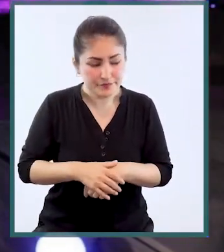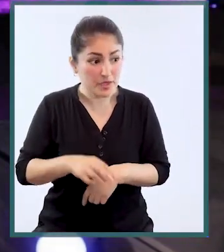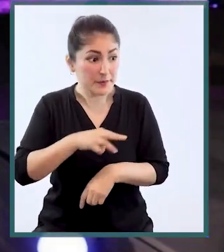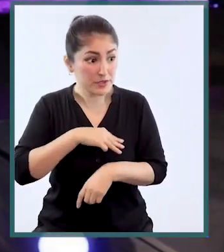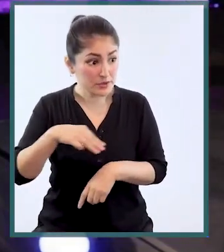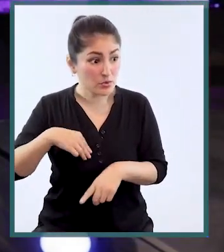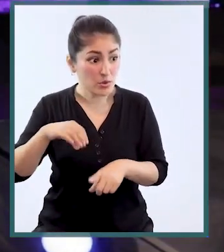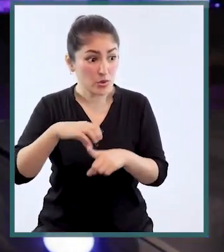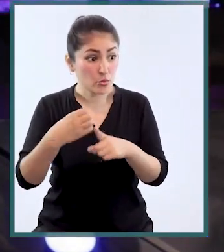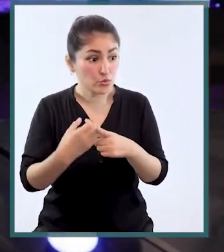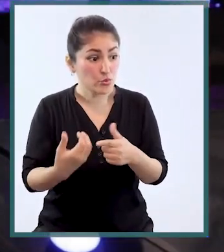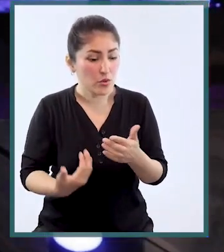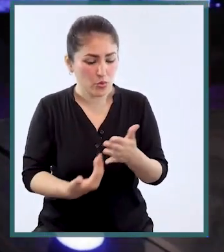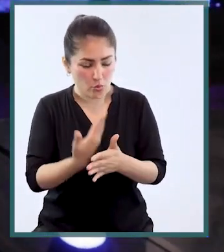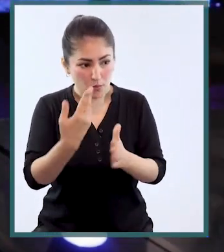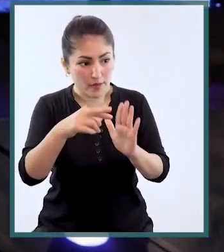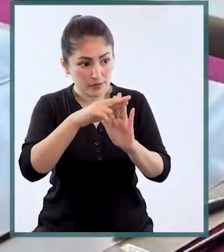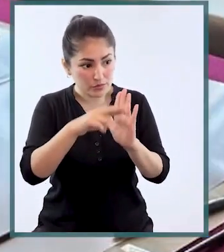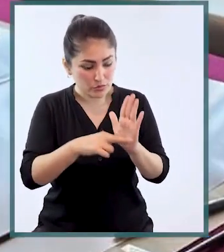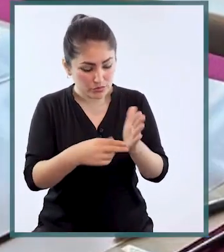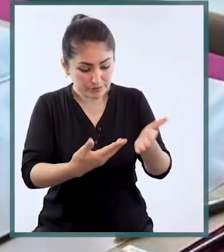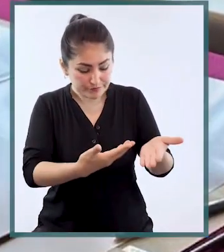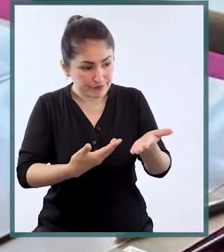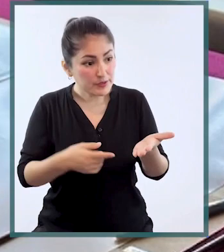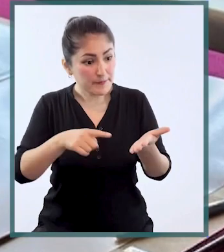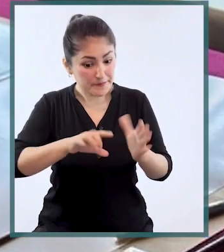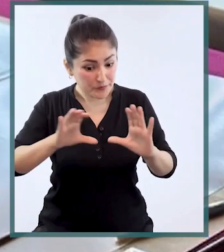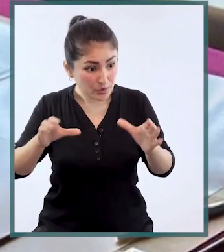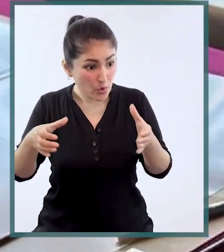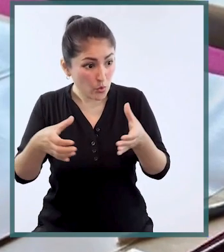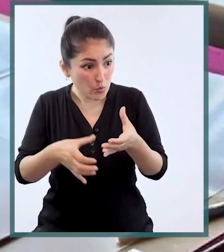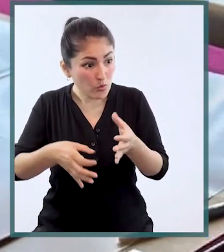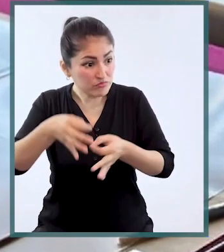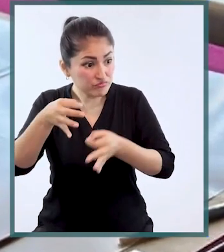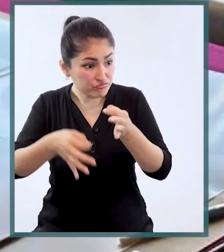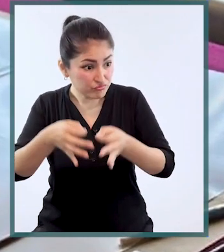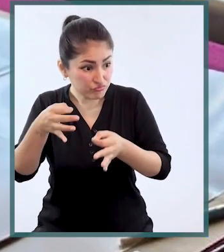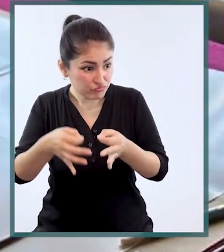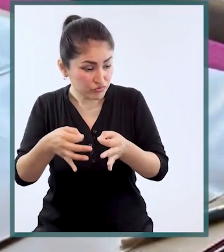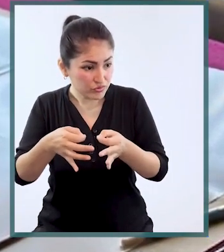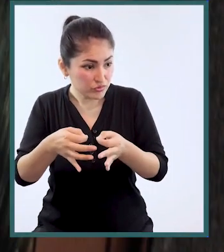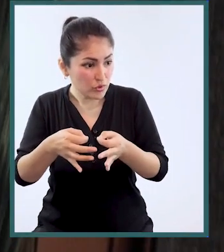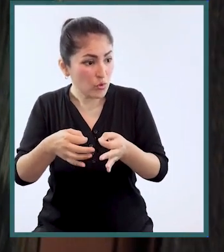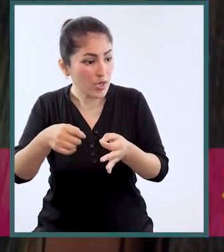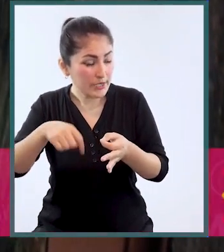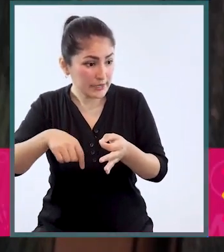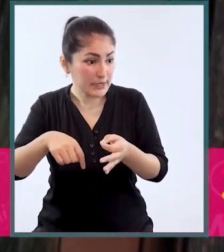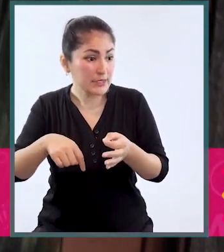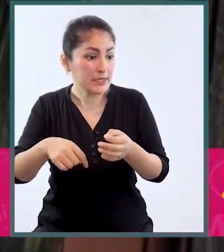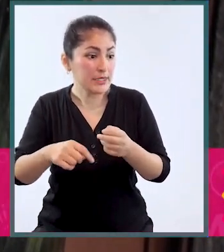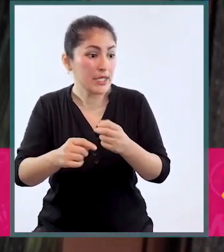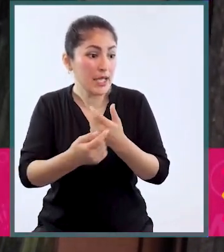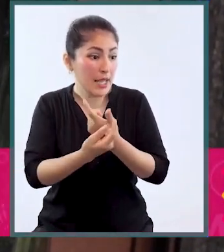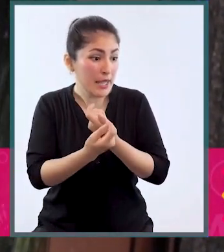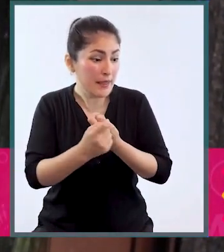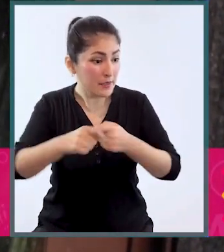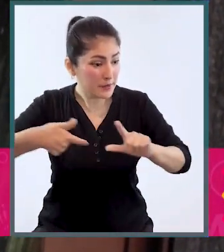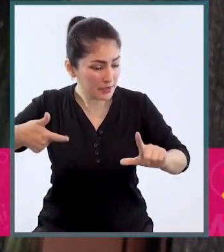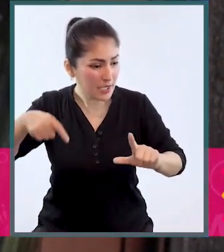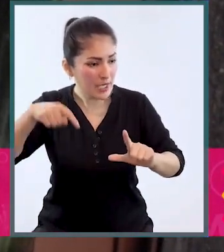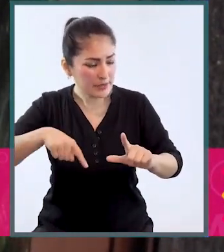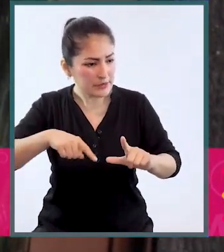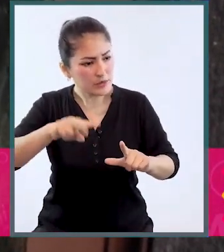Ministerio de Cultura, mediante una resolución, ha determinado que el acta de fundación de la Corte Superior de la Libertad ha sido declarada